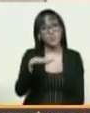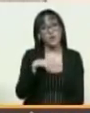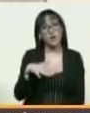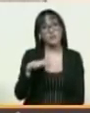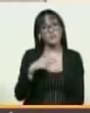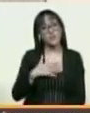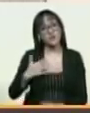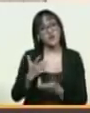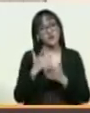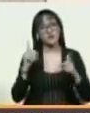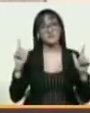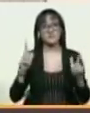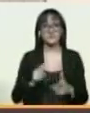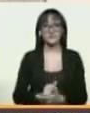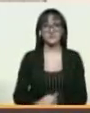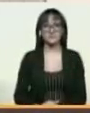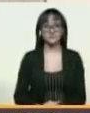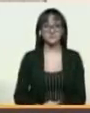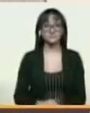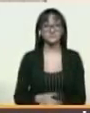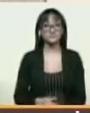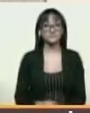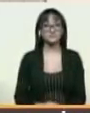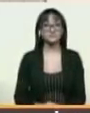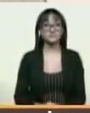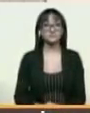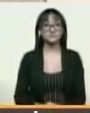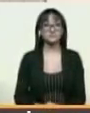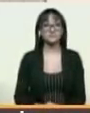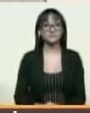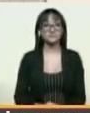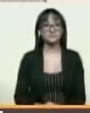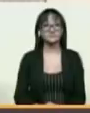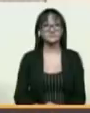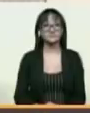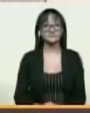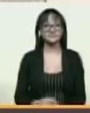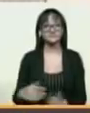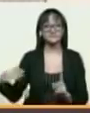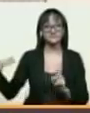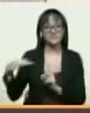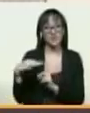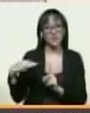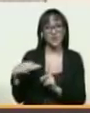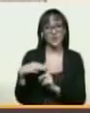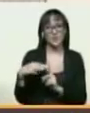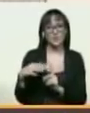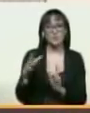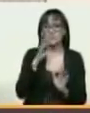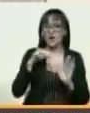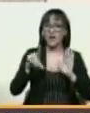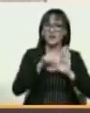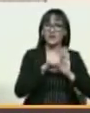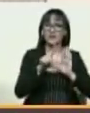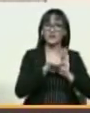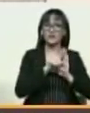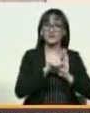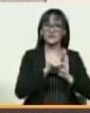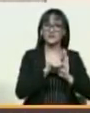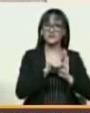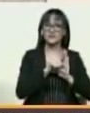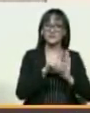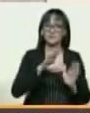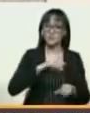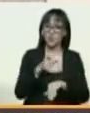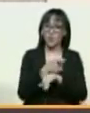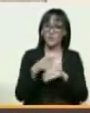ser libre. Ante esas medidas arbitrarias, ilegales, unilaterales del